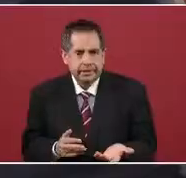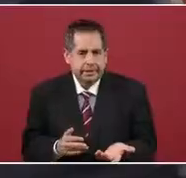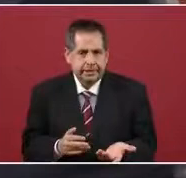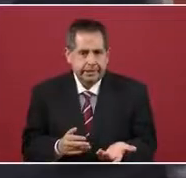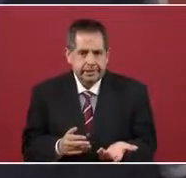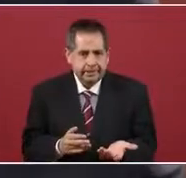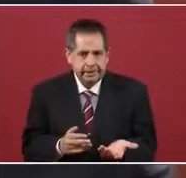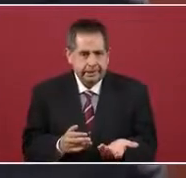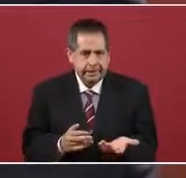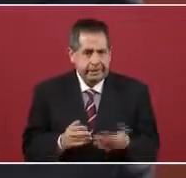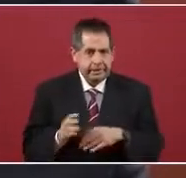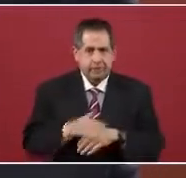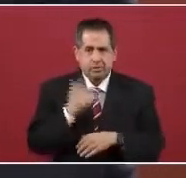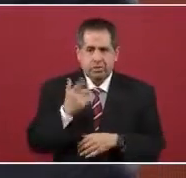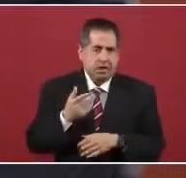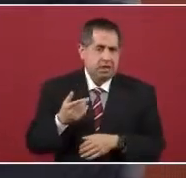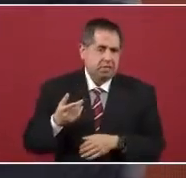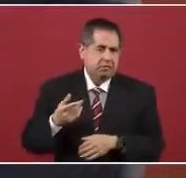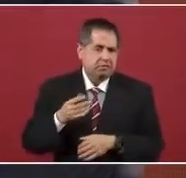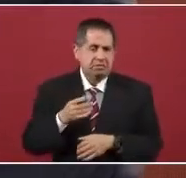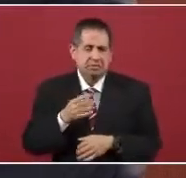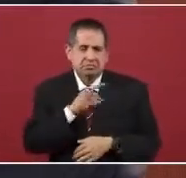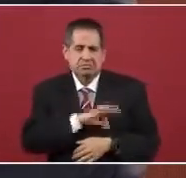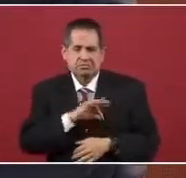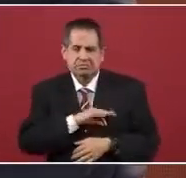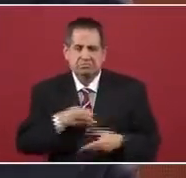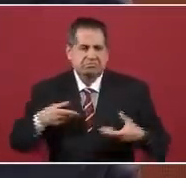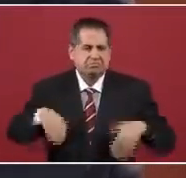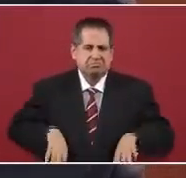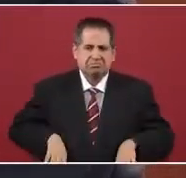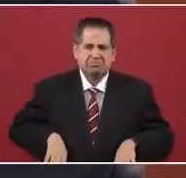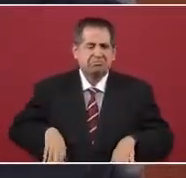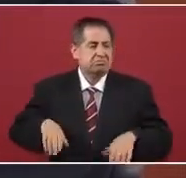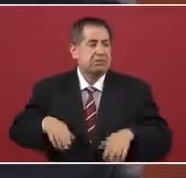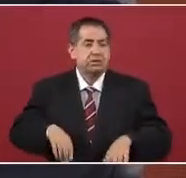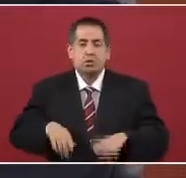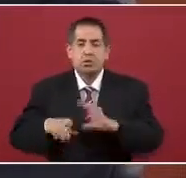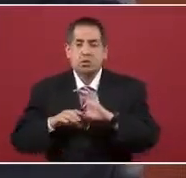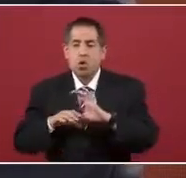se clavaban el dinero,